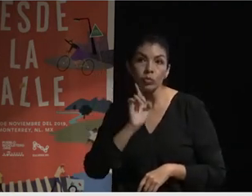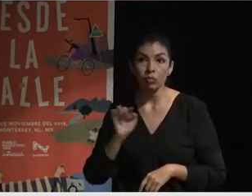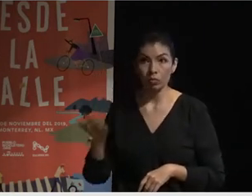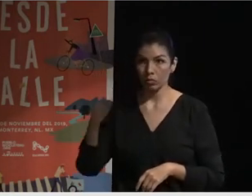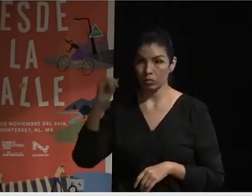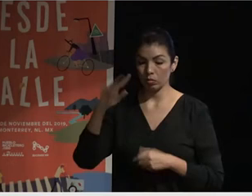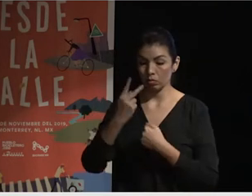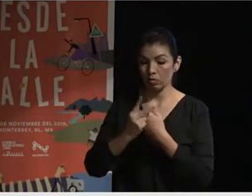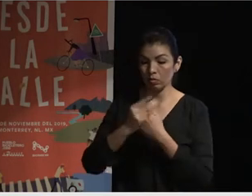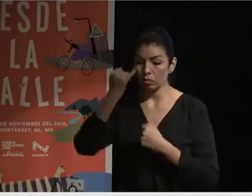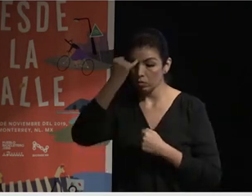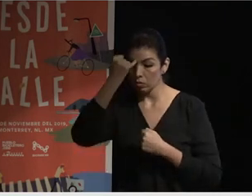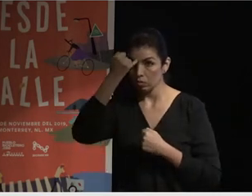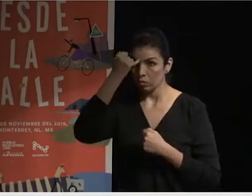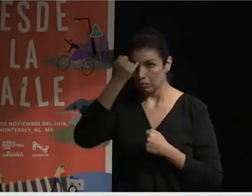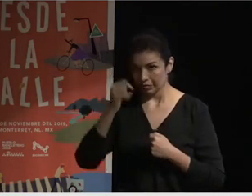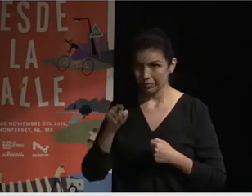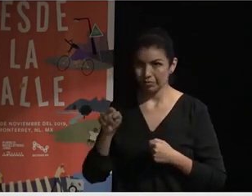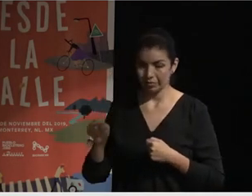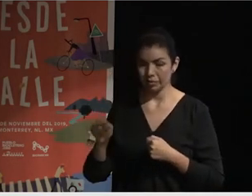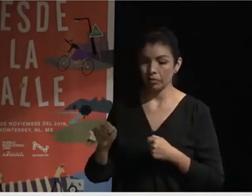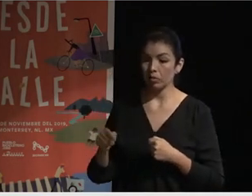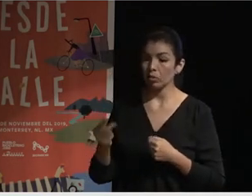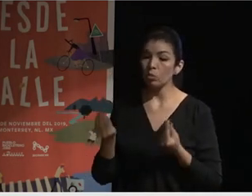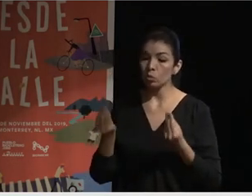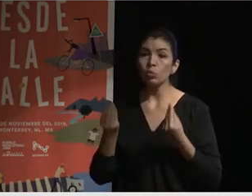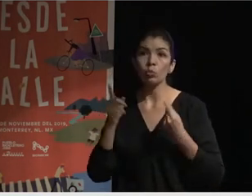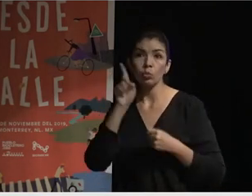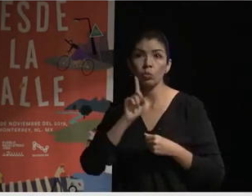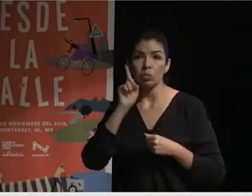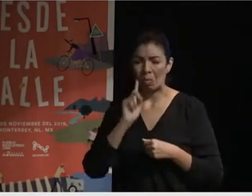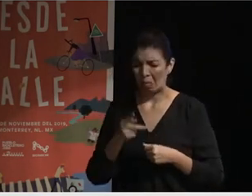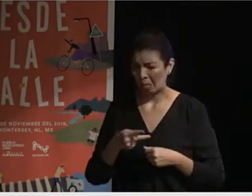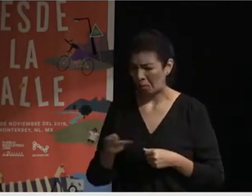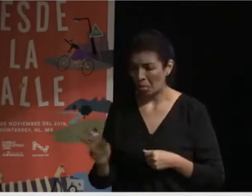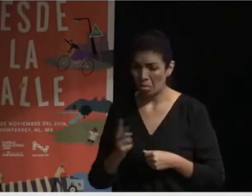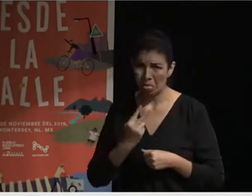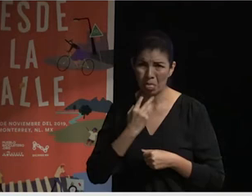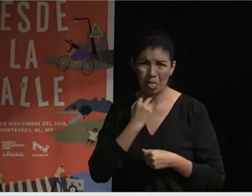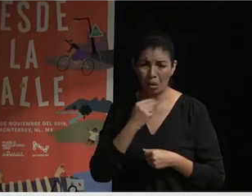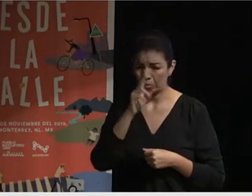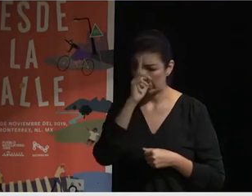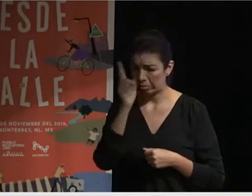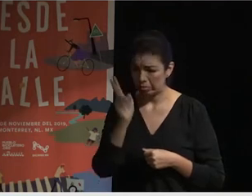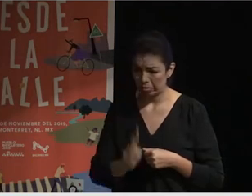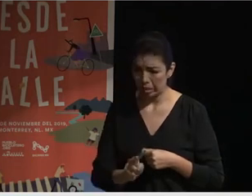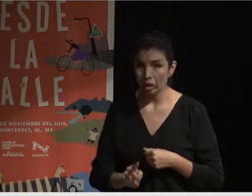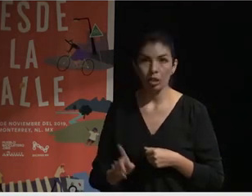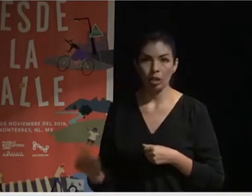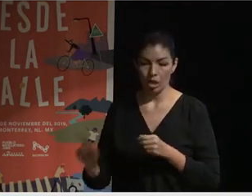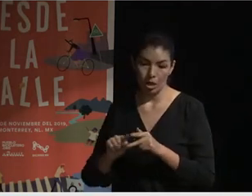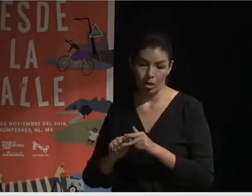una cooperativa que comenzó con mujeres que vivían en pobreza extrema en la India, y se le preguntó que cómo iba ella a